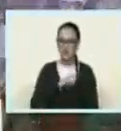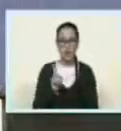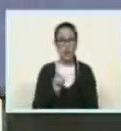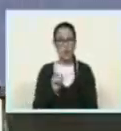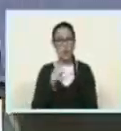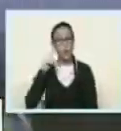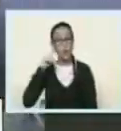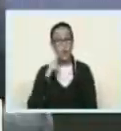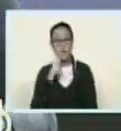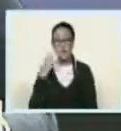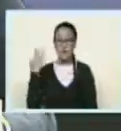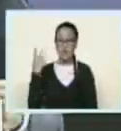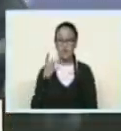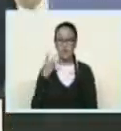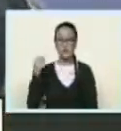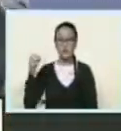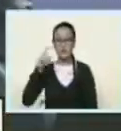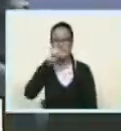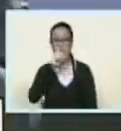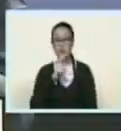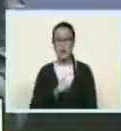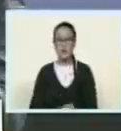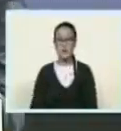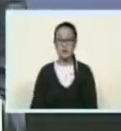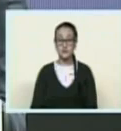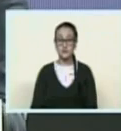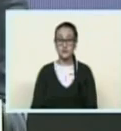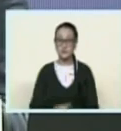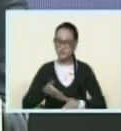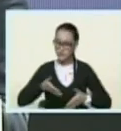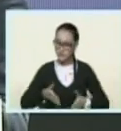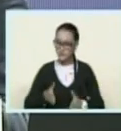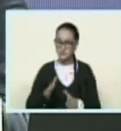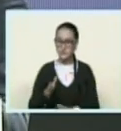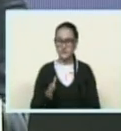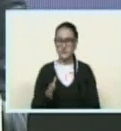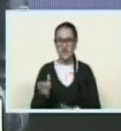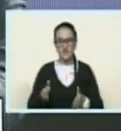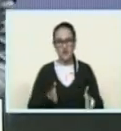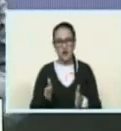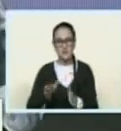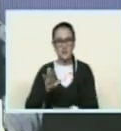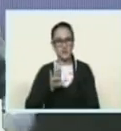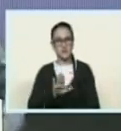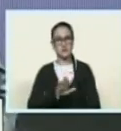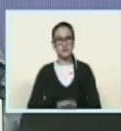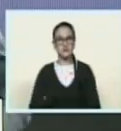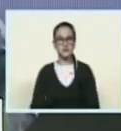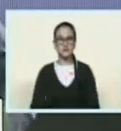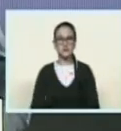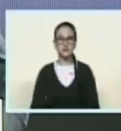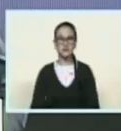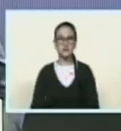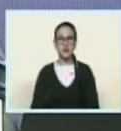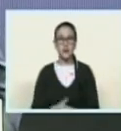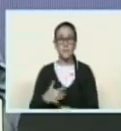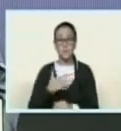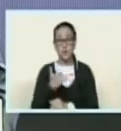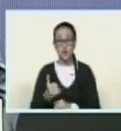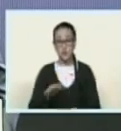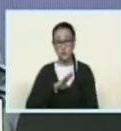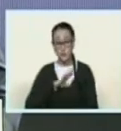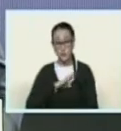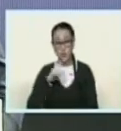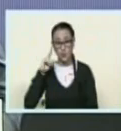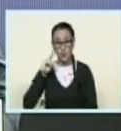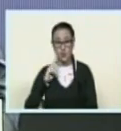Es Bolívar hace 200 años. Es en nuestras raíces donde está la ruta a seguir. Es el proyecto de